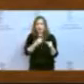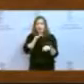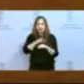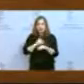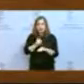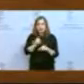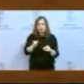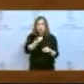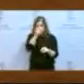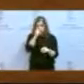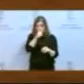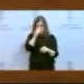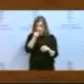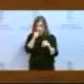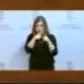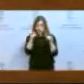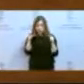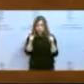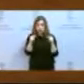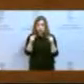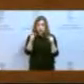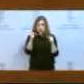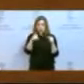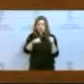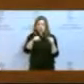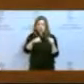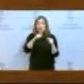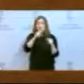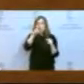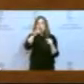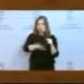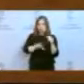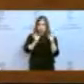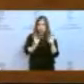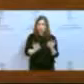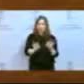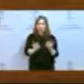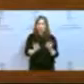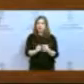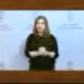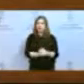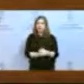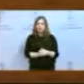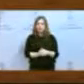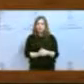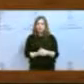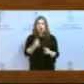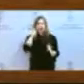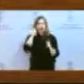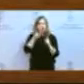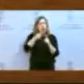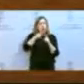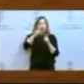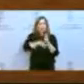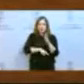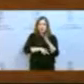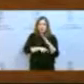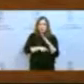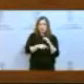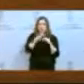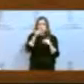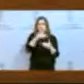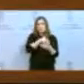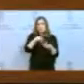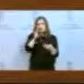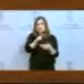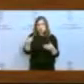de los socialistas asturianos que hoy denunciamos hunden los objetivos de miles de mayores,